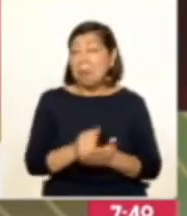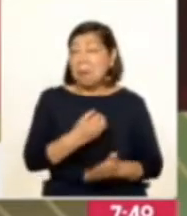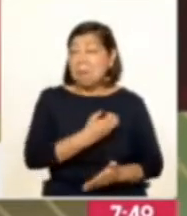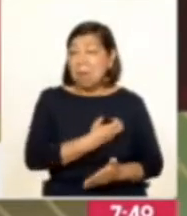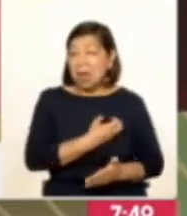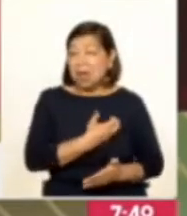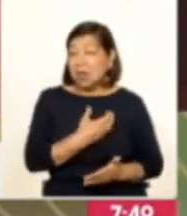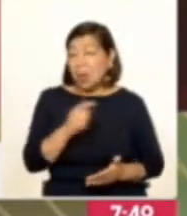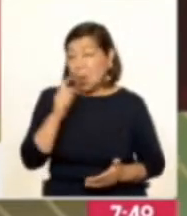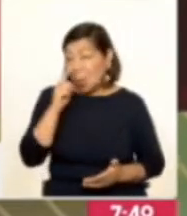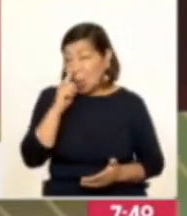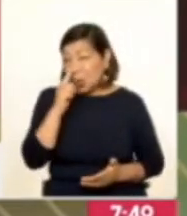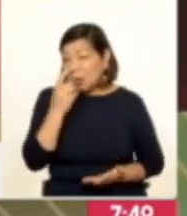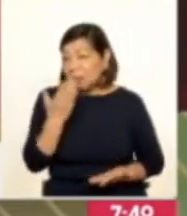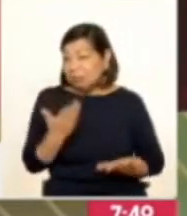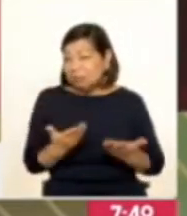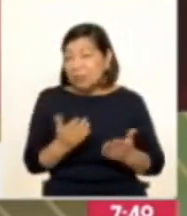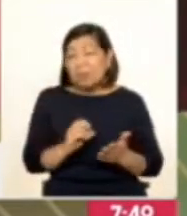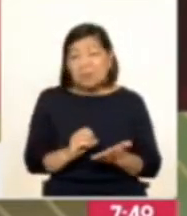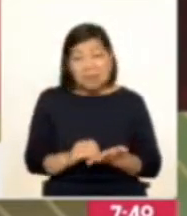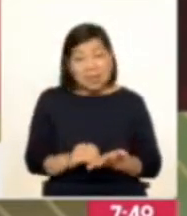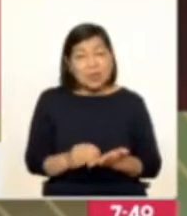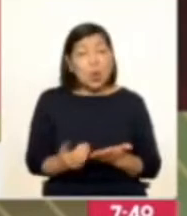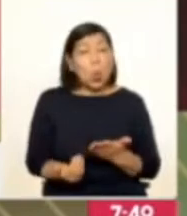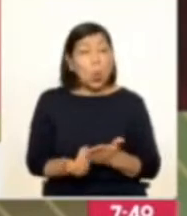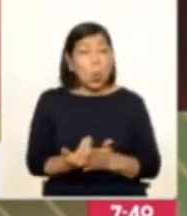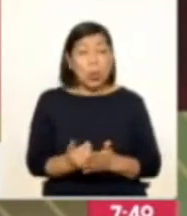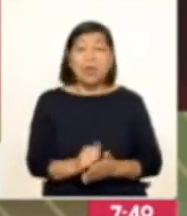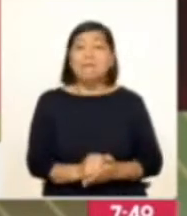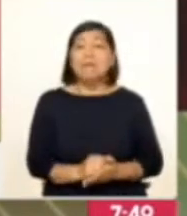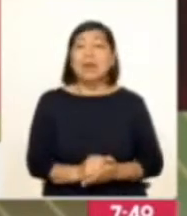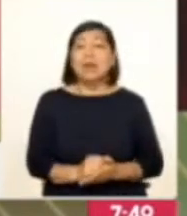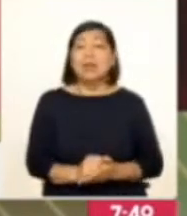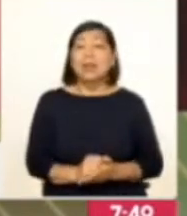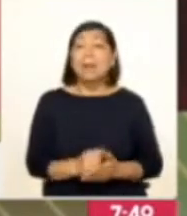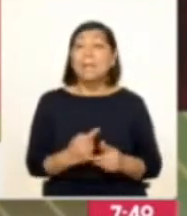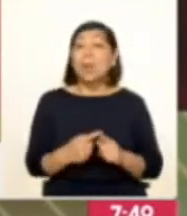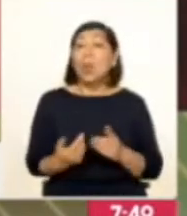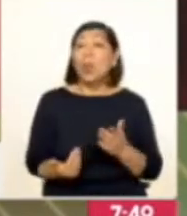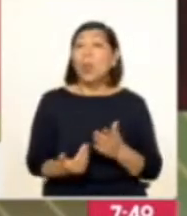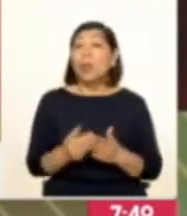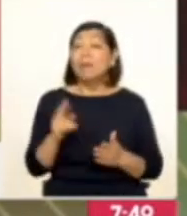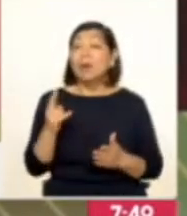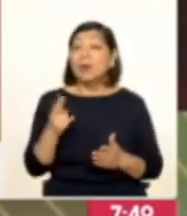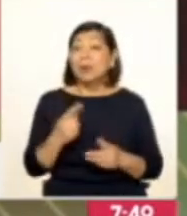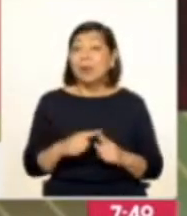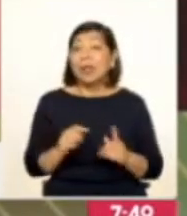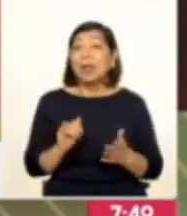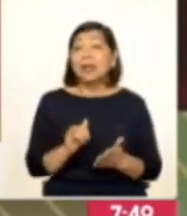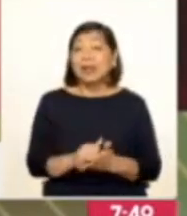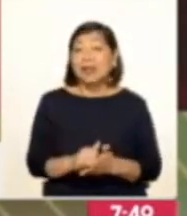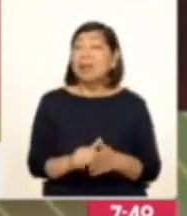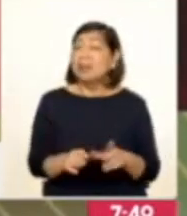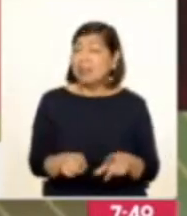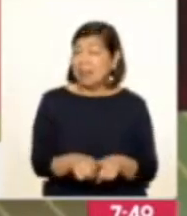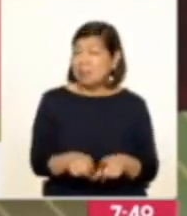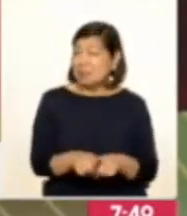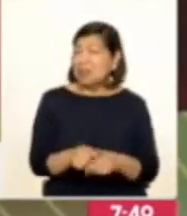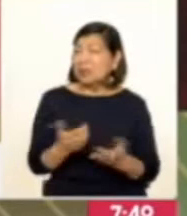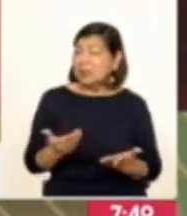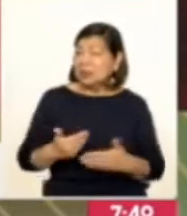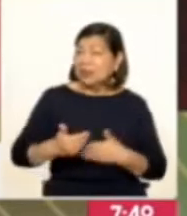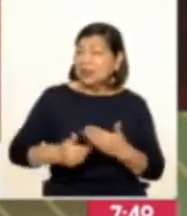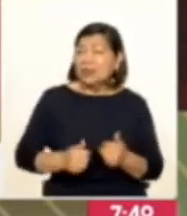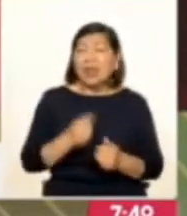mayo hago junio este habrán muchas novedades respecto de casos nuevos de corrupción que también seguramente son